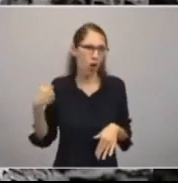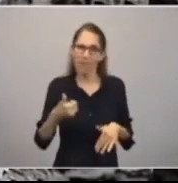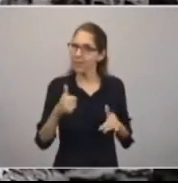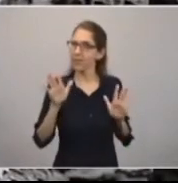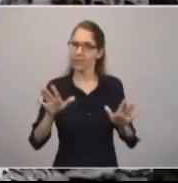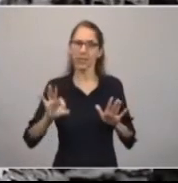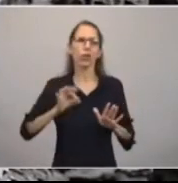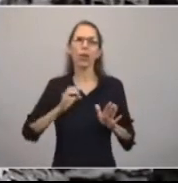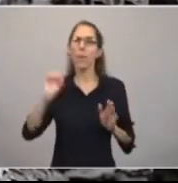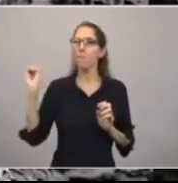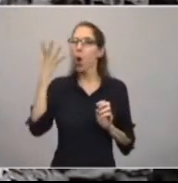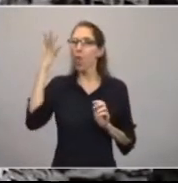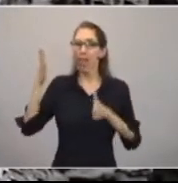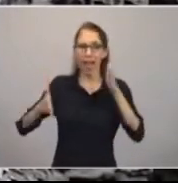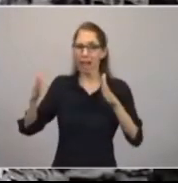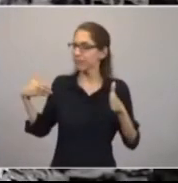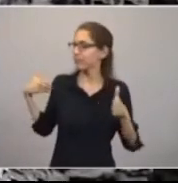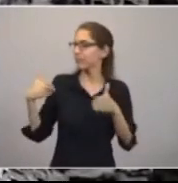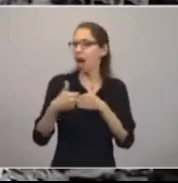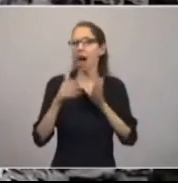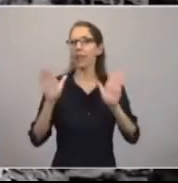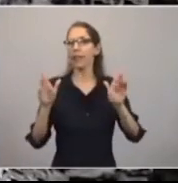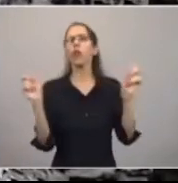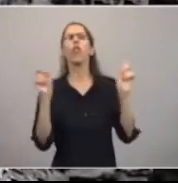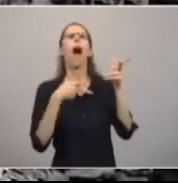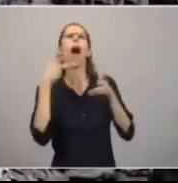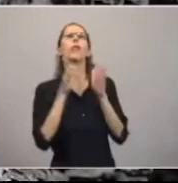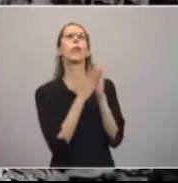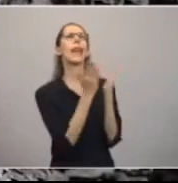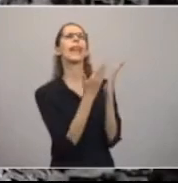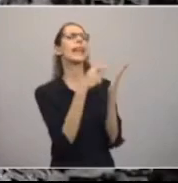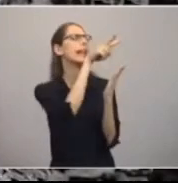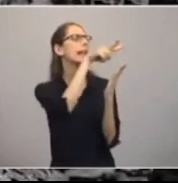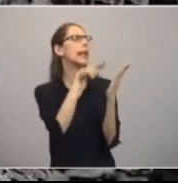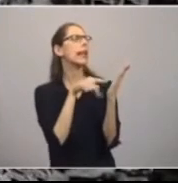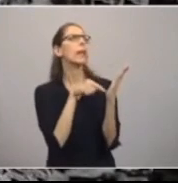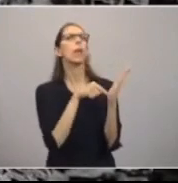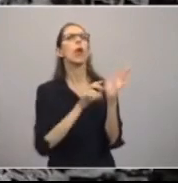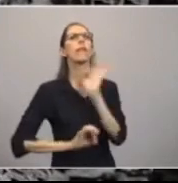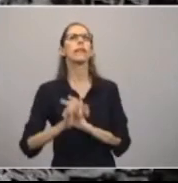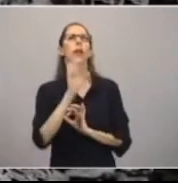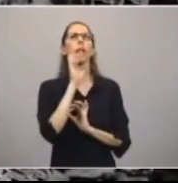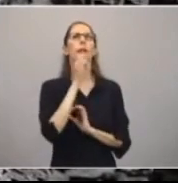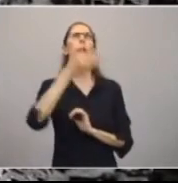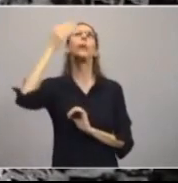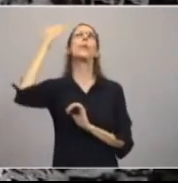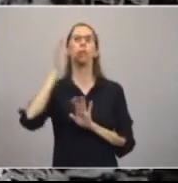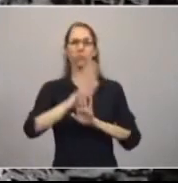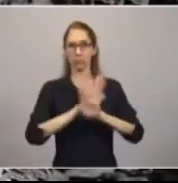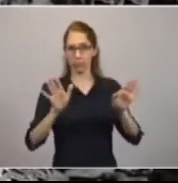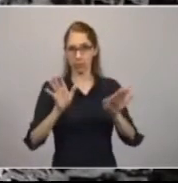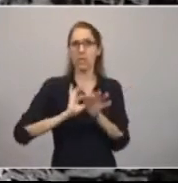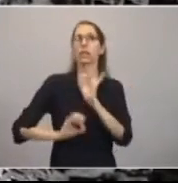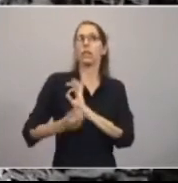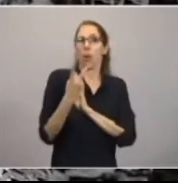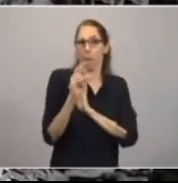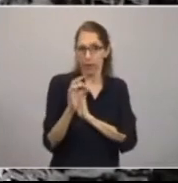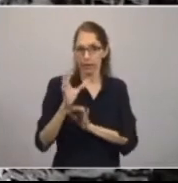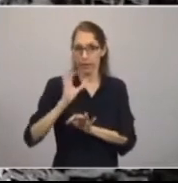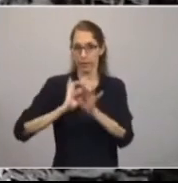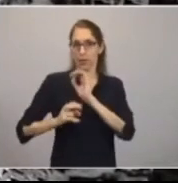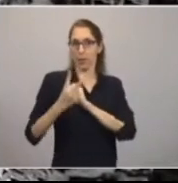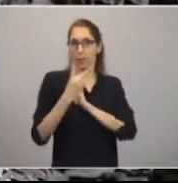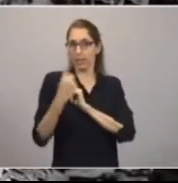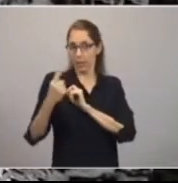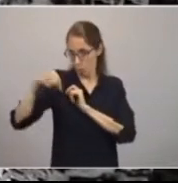es la historia moderna. Y no es un libro teórico del siglo XIX, es lo que vivimos durante todo el siglo XX y lo que va del XXI,